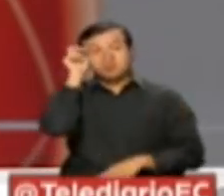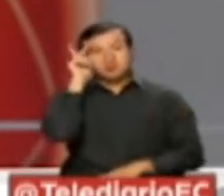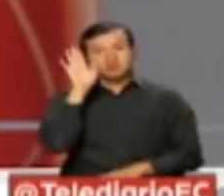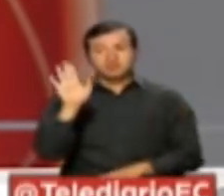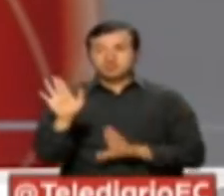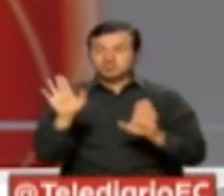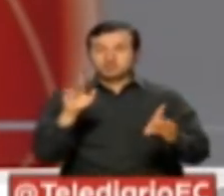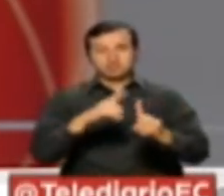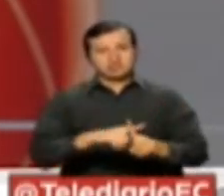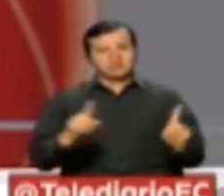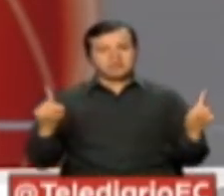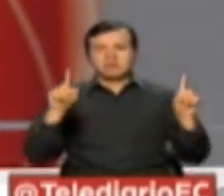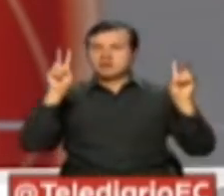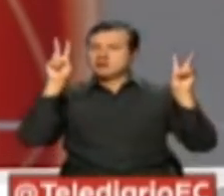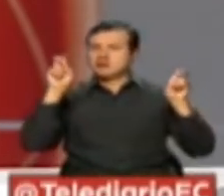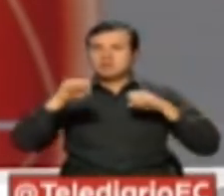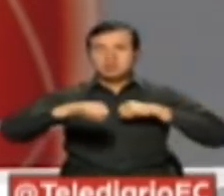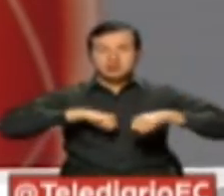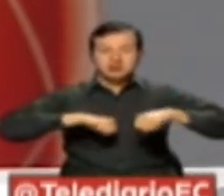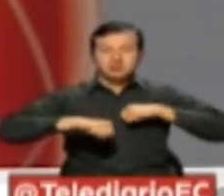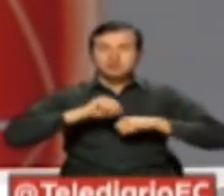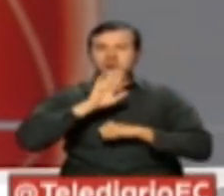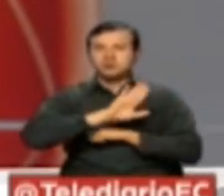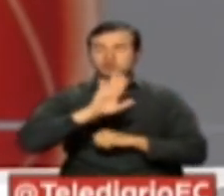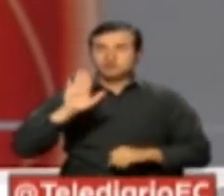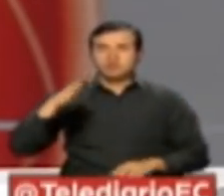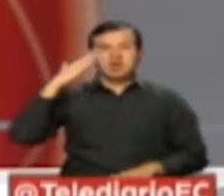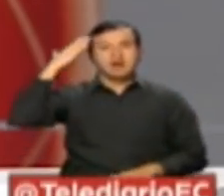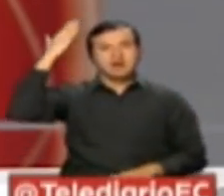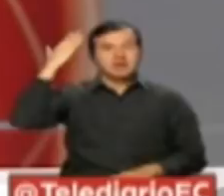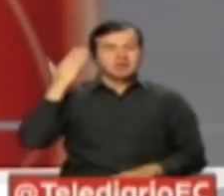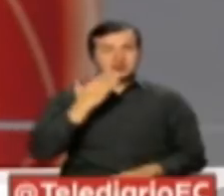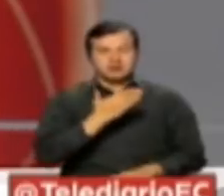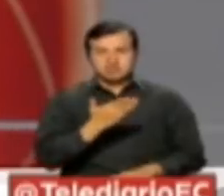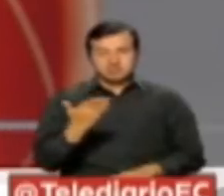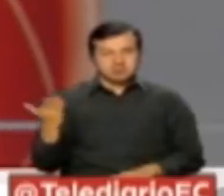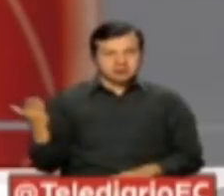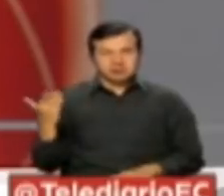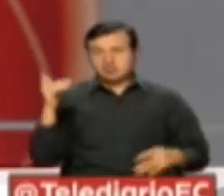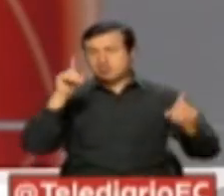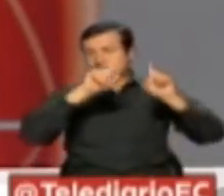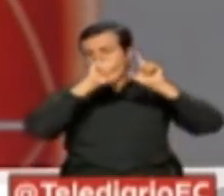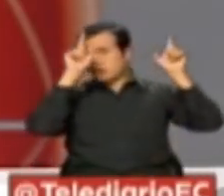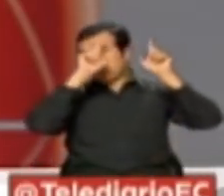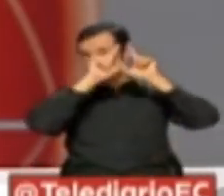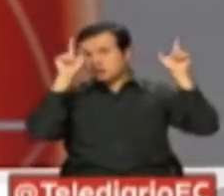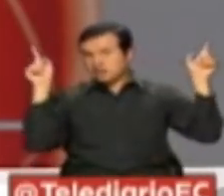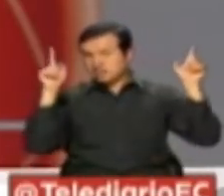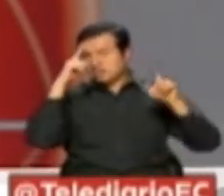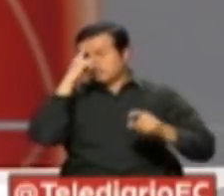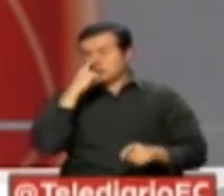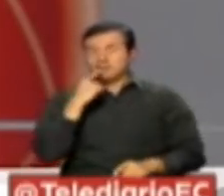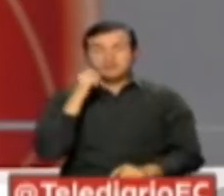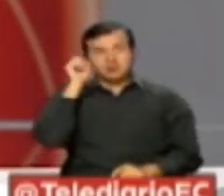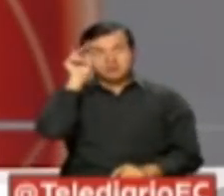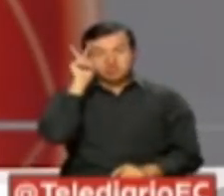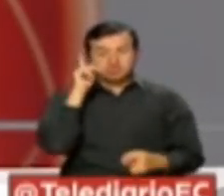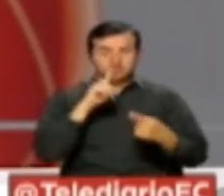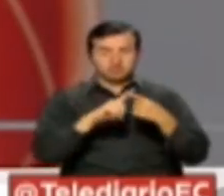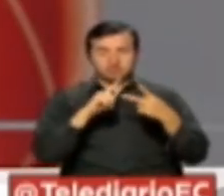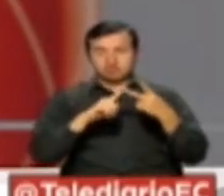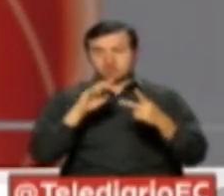diferentes sobre la gestión de sus alcaldes las encuestadoras perfiles de opinión y clic